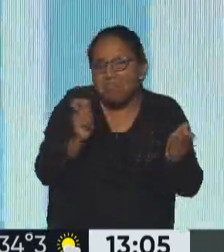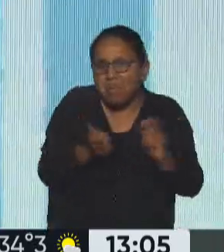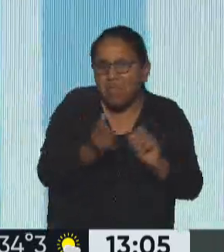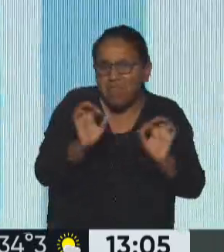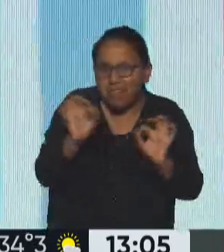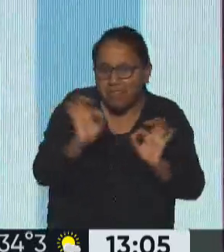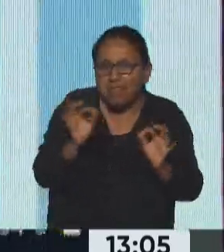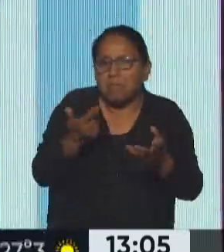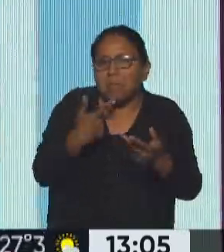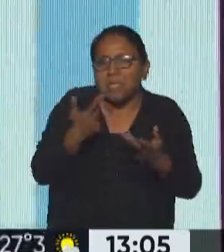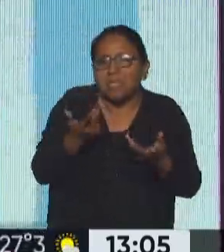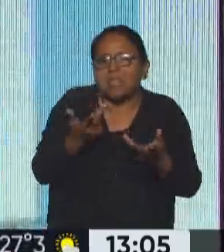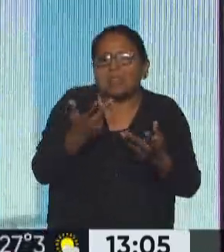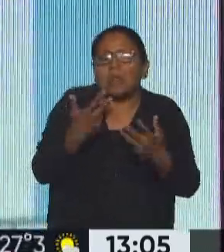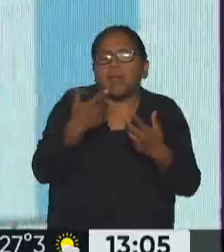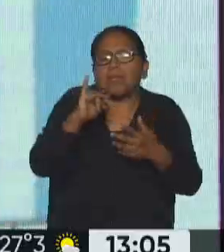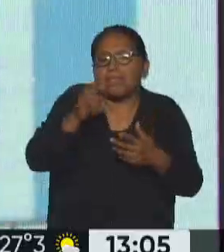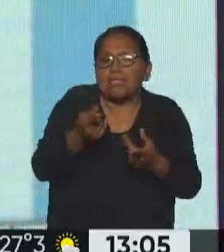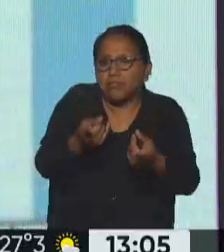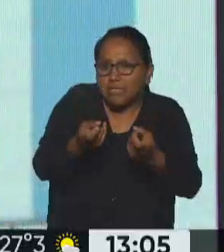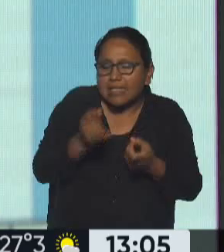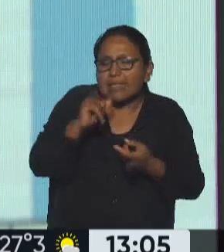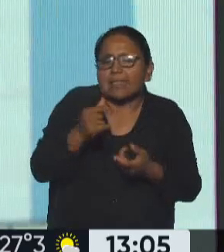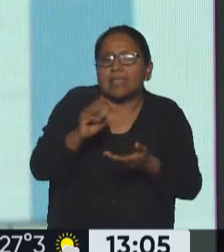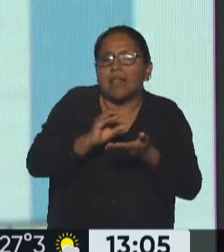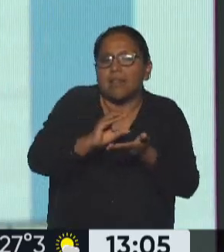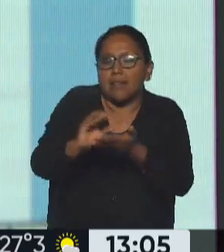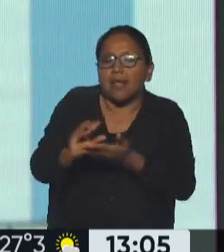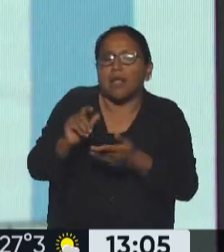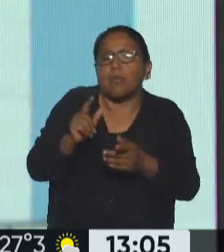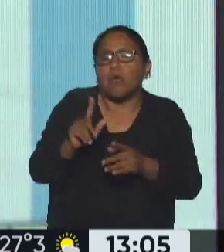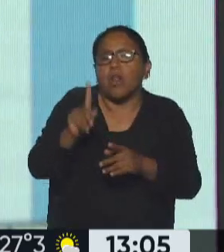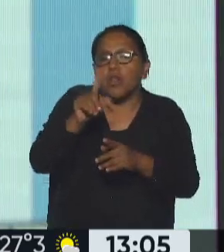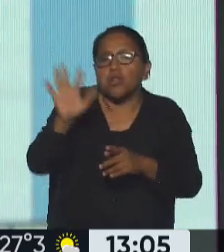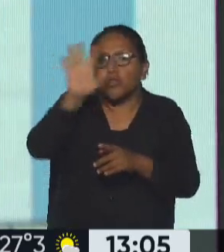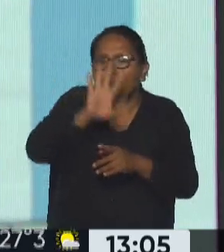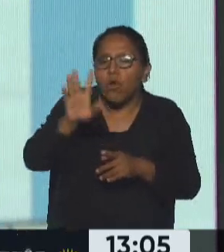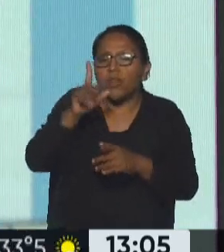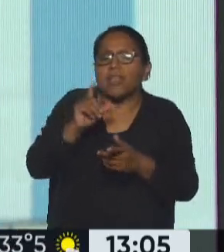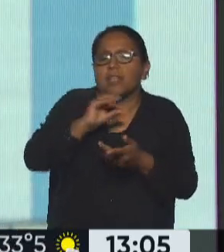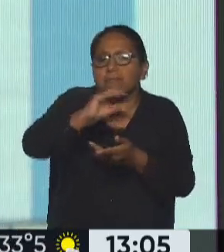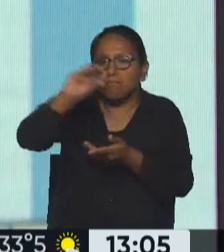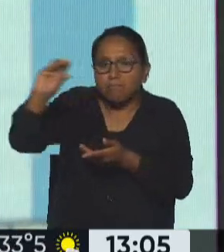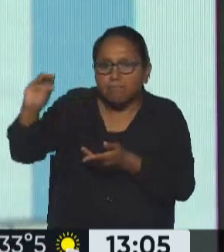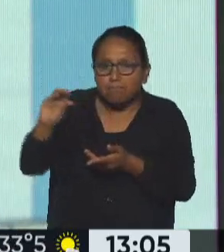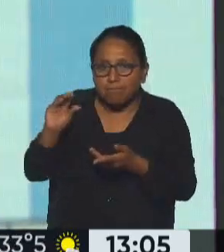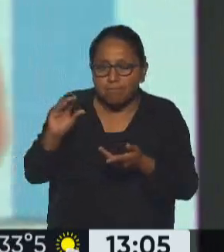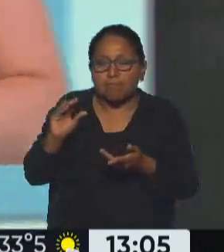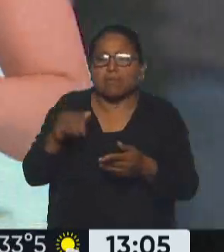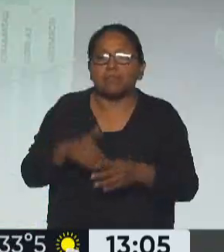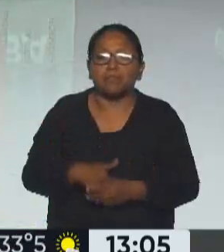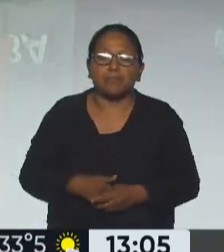tanto su ecuación porque la verdad es que no tiene la dependencia que tienen otras provincias por ejemplo el norte del país de los recursos que se reparten bien